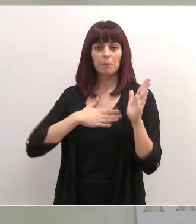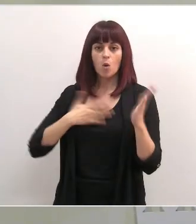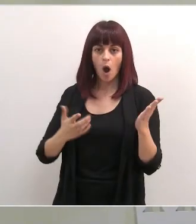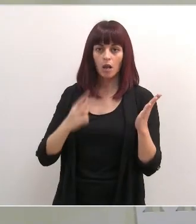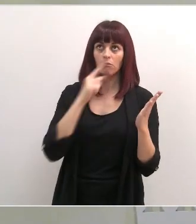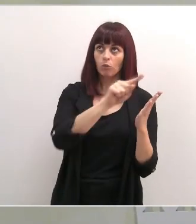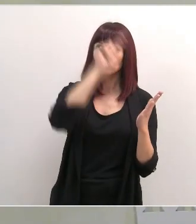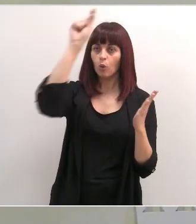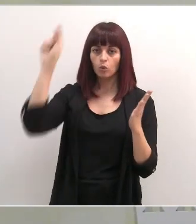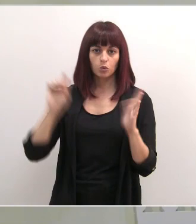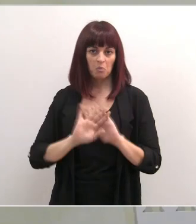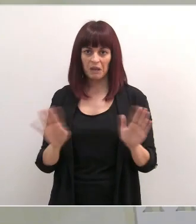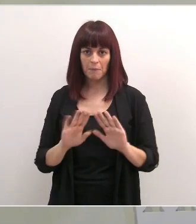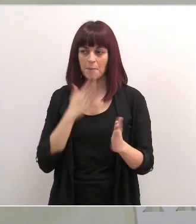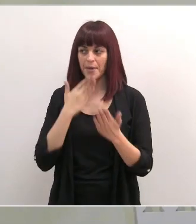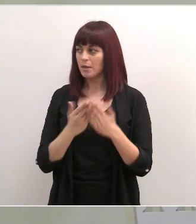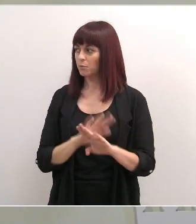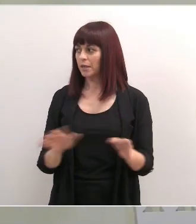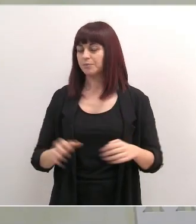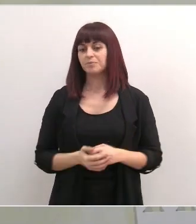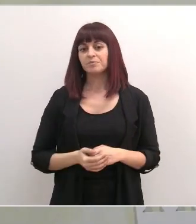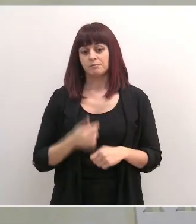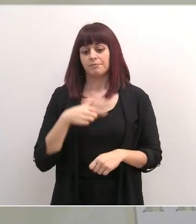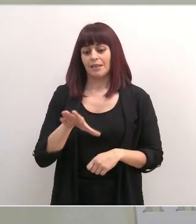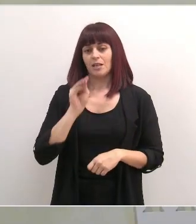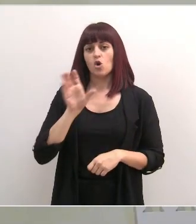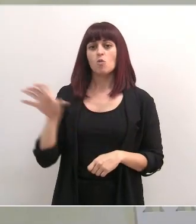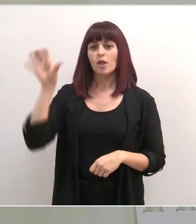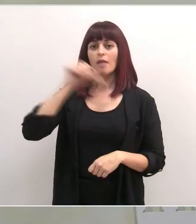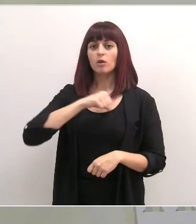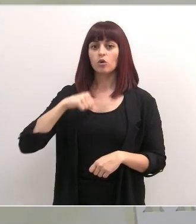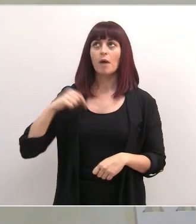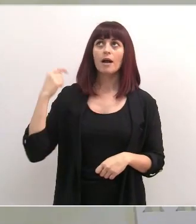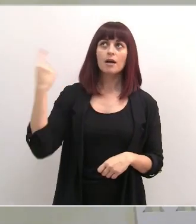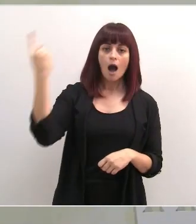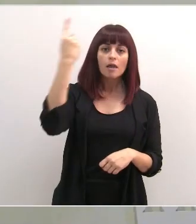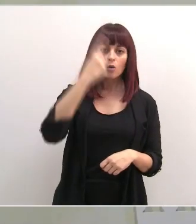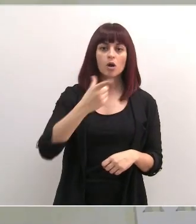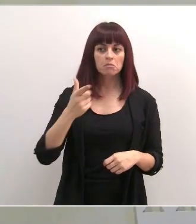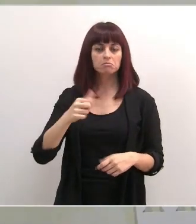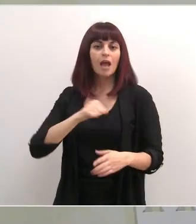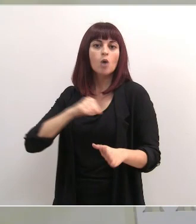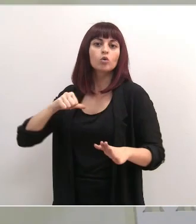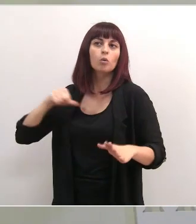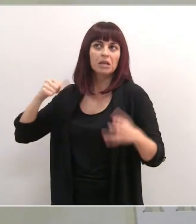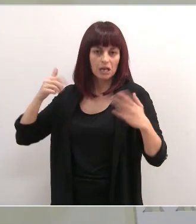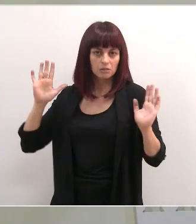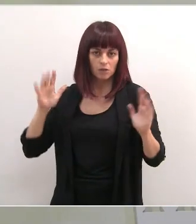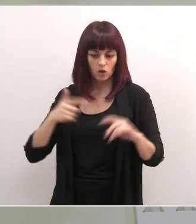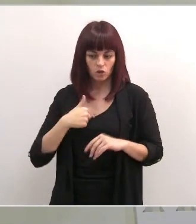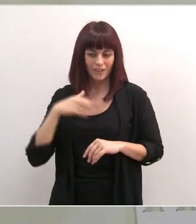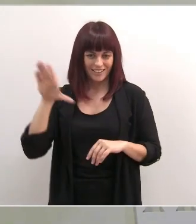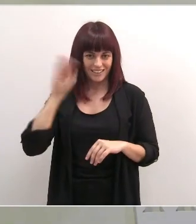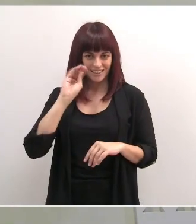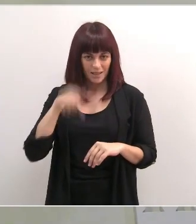principio estamos pidiendo, ¿no? Entiendo que cada comunidad pueda tener cierta autonomía, lo que sí yo también entendería, y